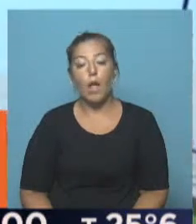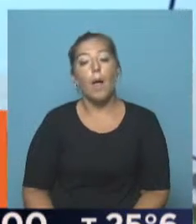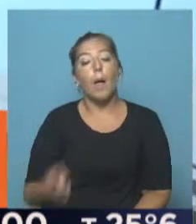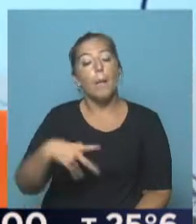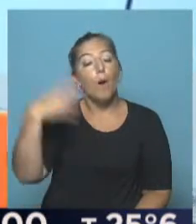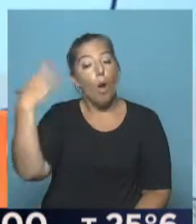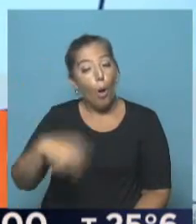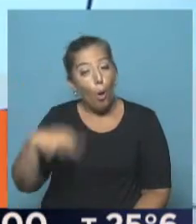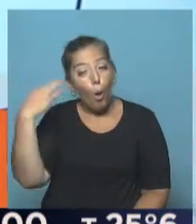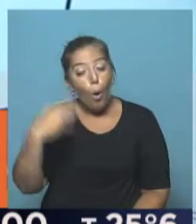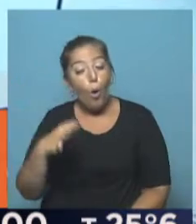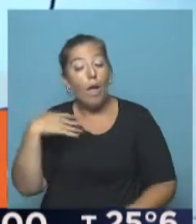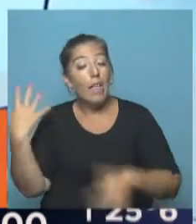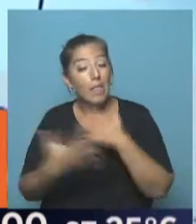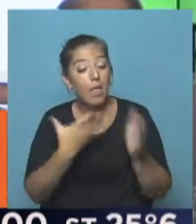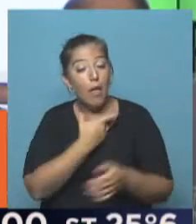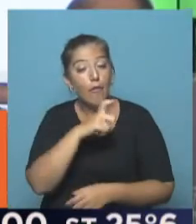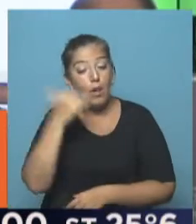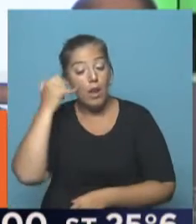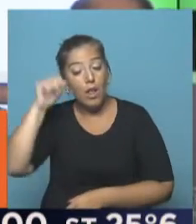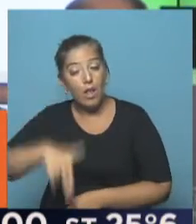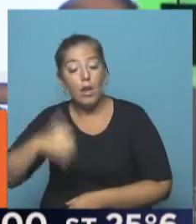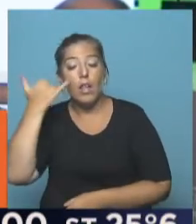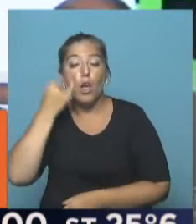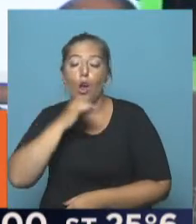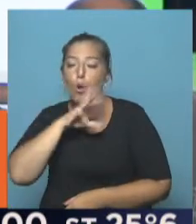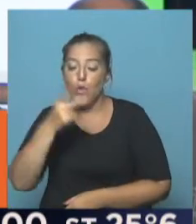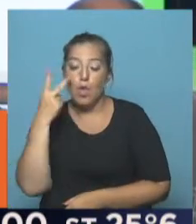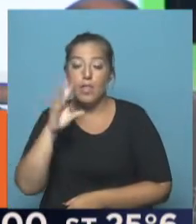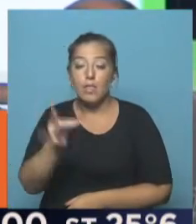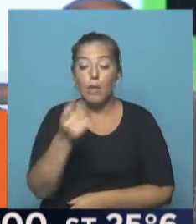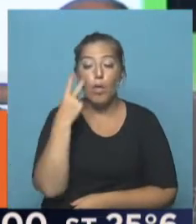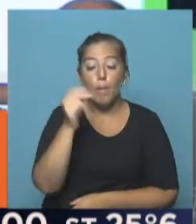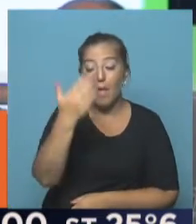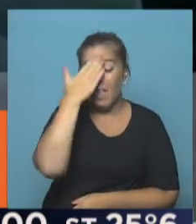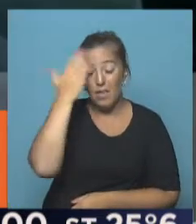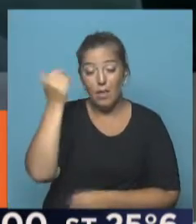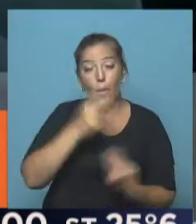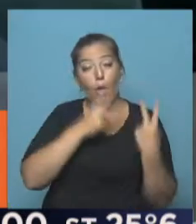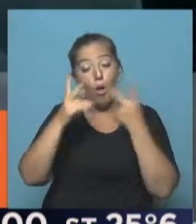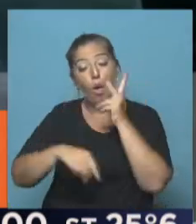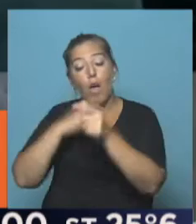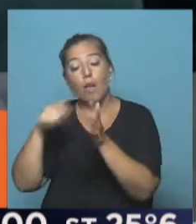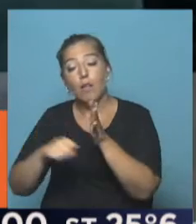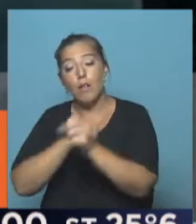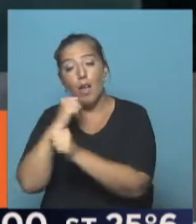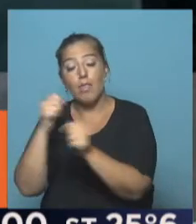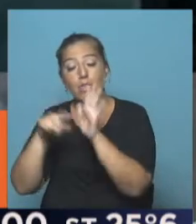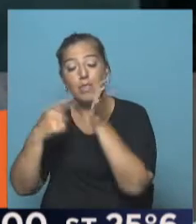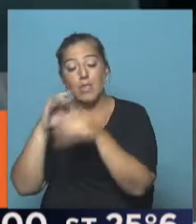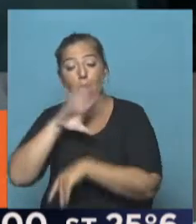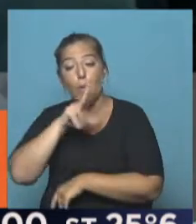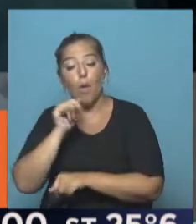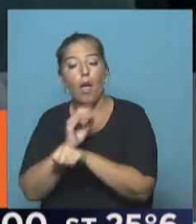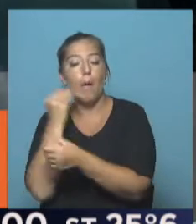la única aparente colusión de Flynn con los rusos. En diciembre de 2015, viajó a Moscú invitado por el Kremlin a participar de los actos por